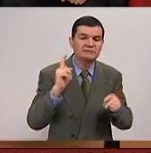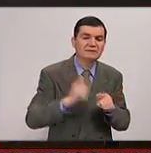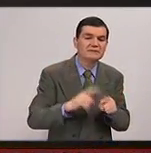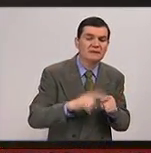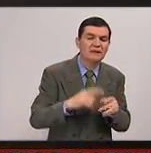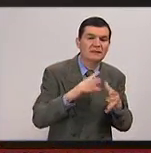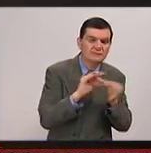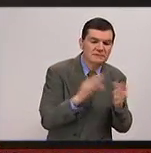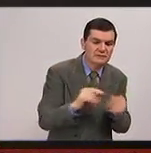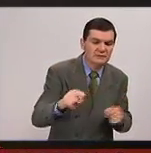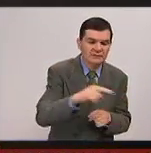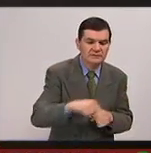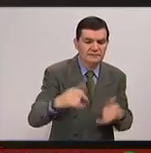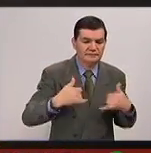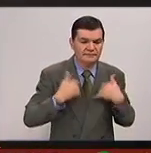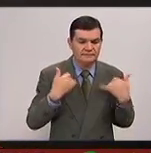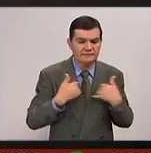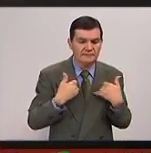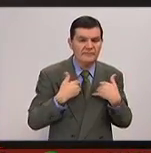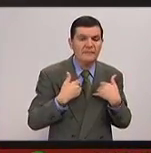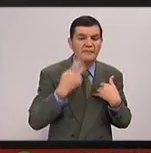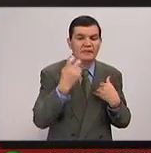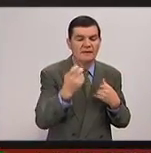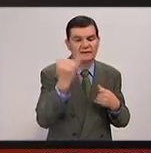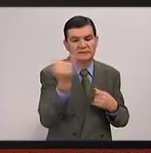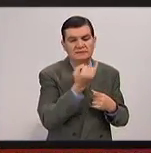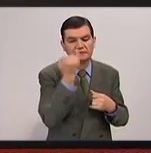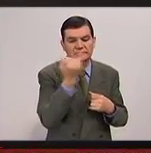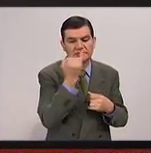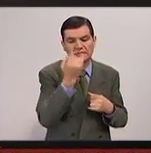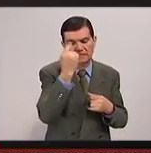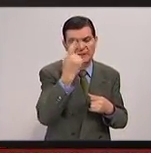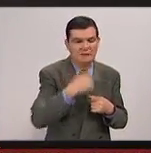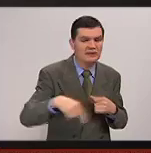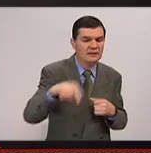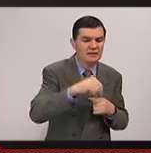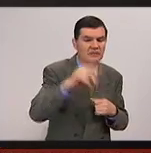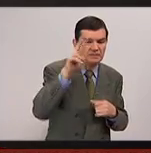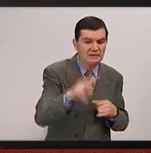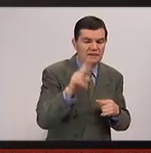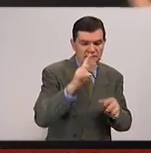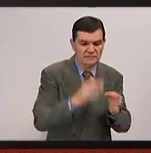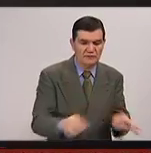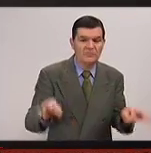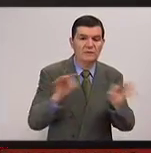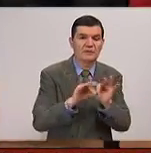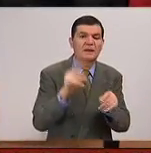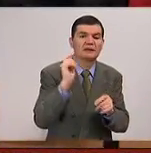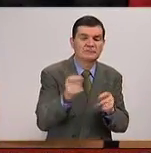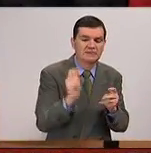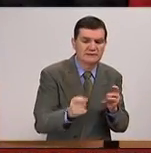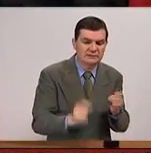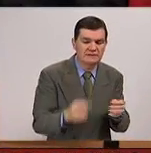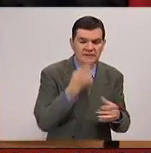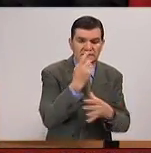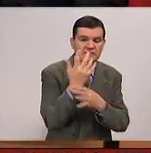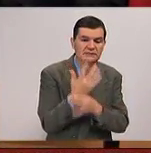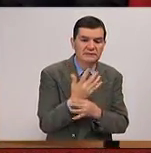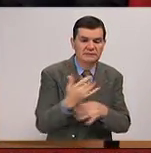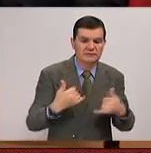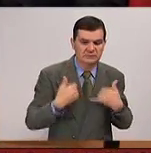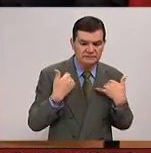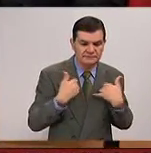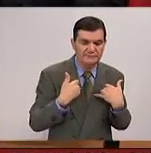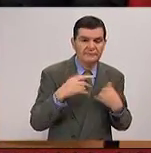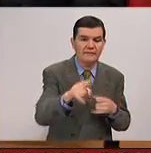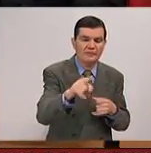está hablando a los jóvenes en este idioma que para ellos es realmente relevante, ¿no? ¿Y qué les están diciendo a los jóvenes?